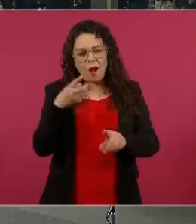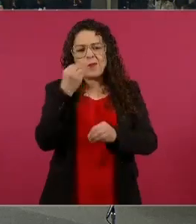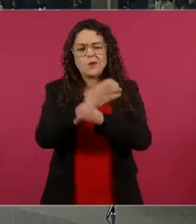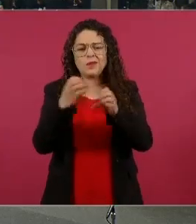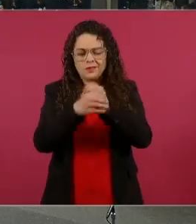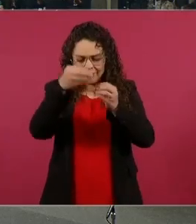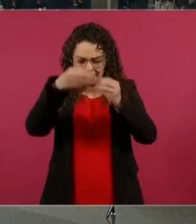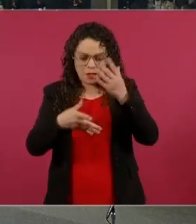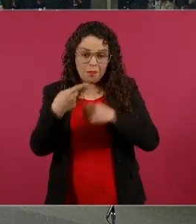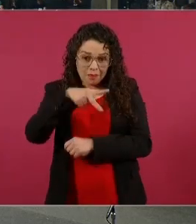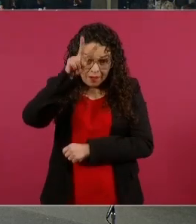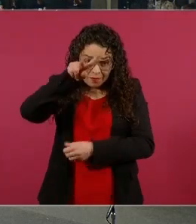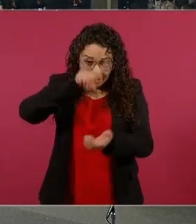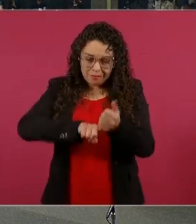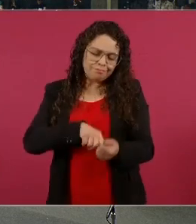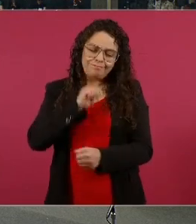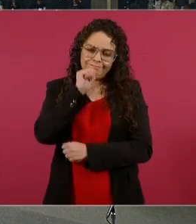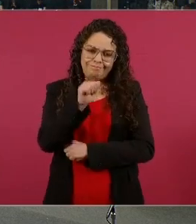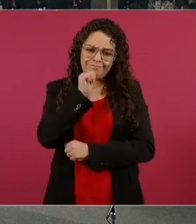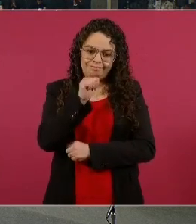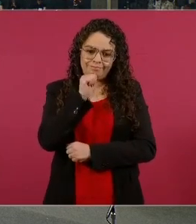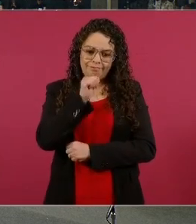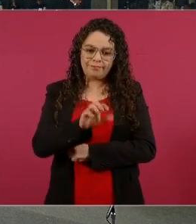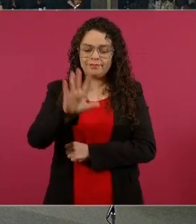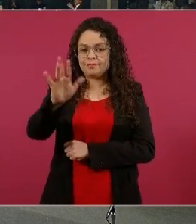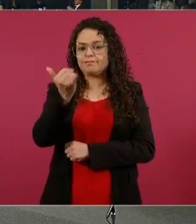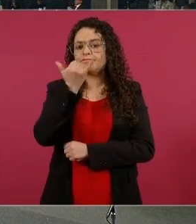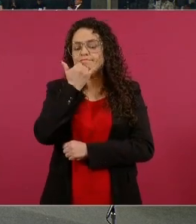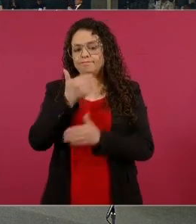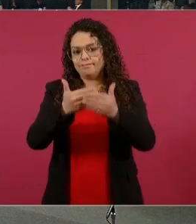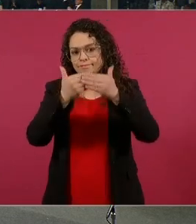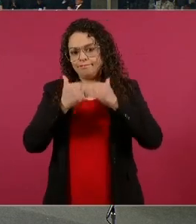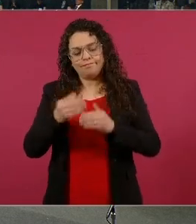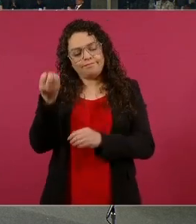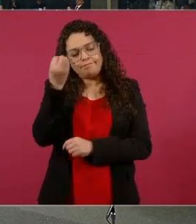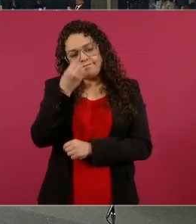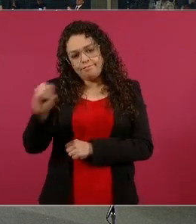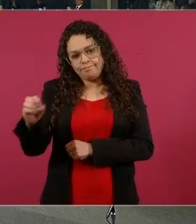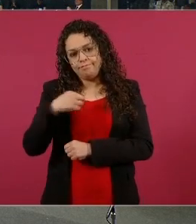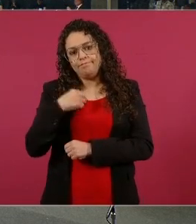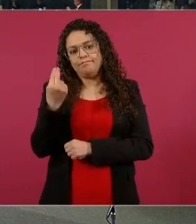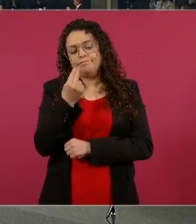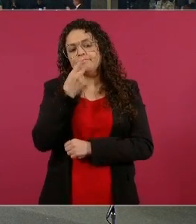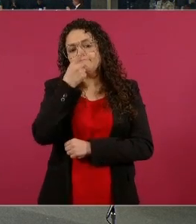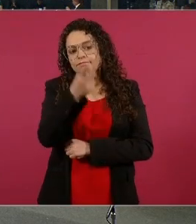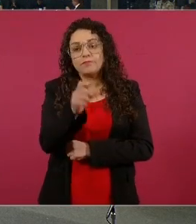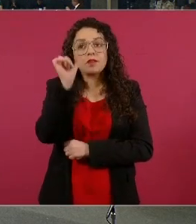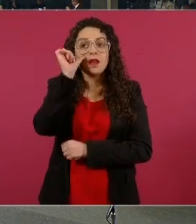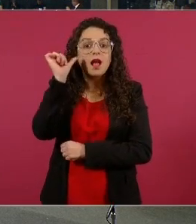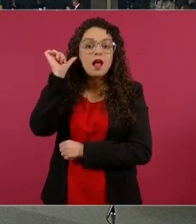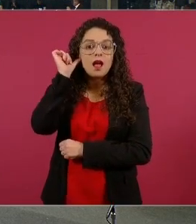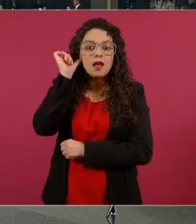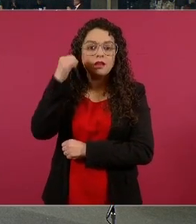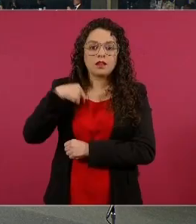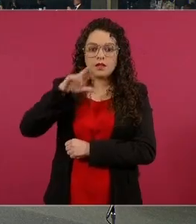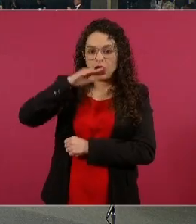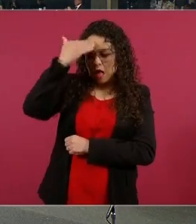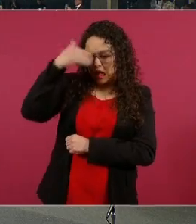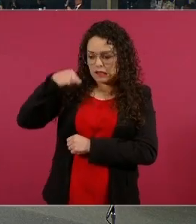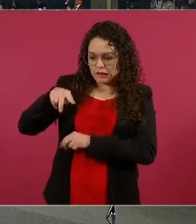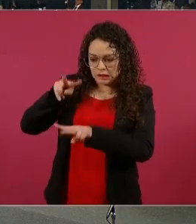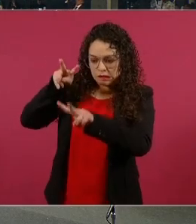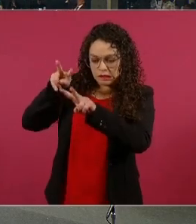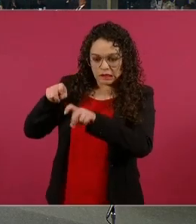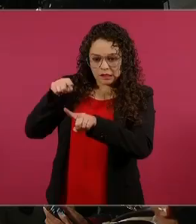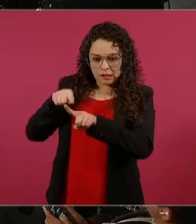finalmente señor presidente y lo tengo que hacer este tema nos nos llegó desde el día de ayer ya hice el favor